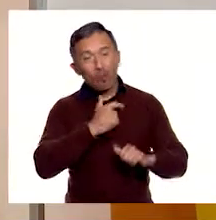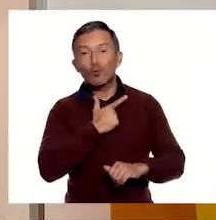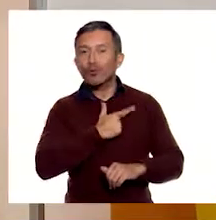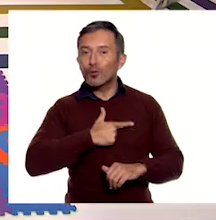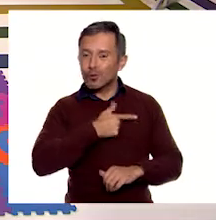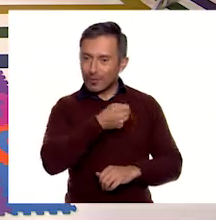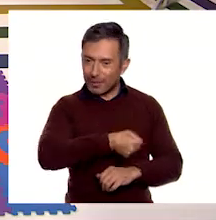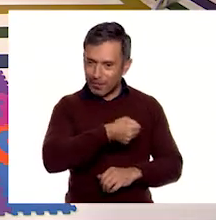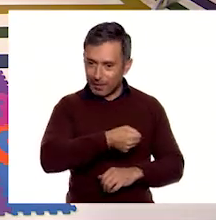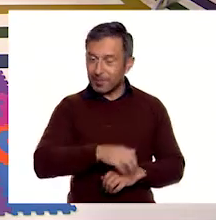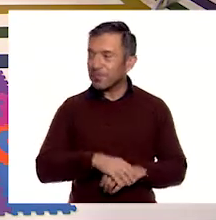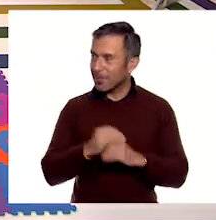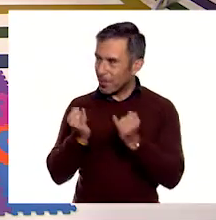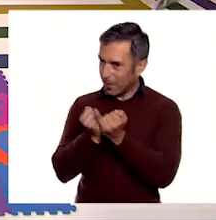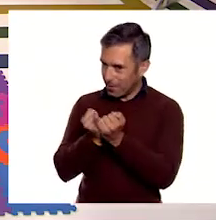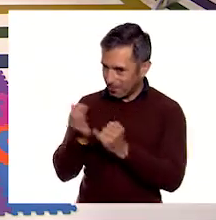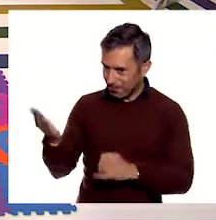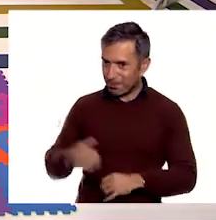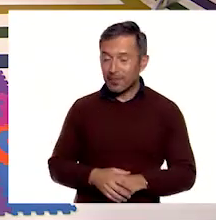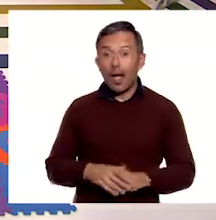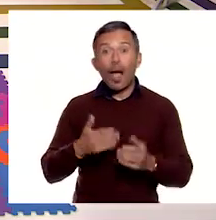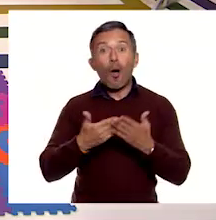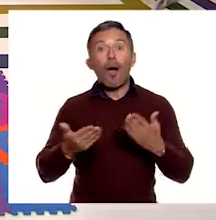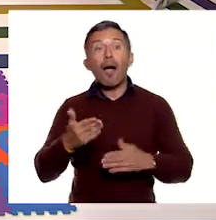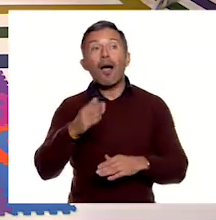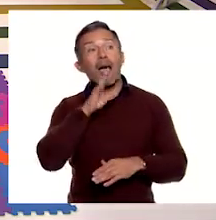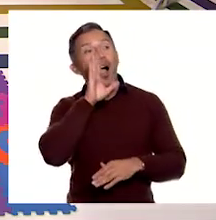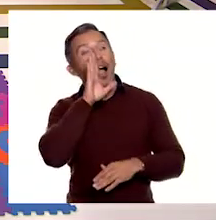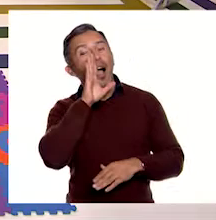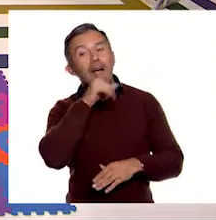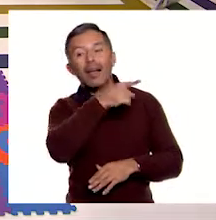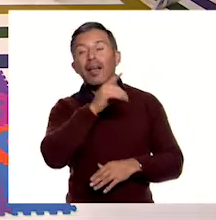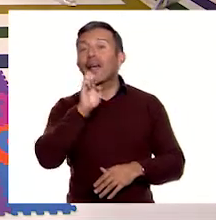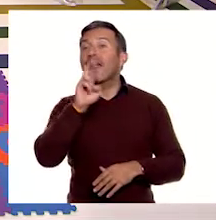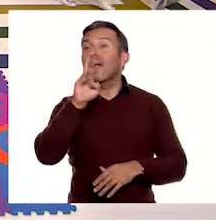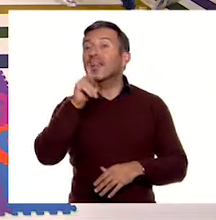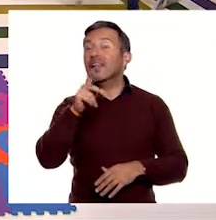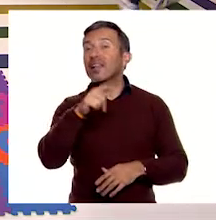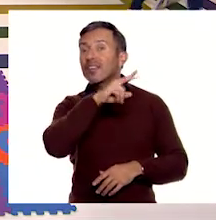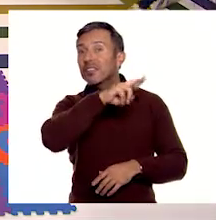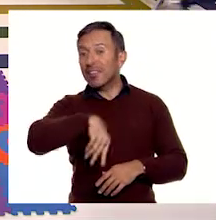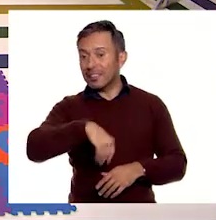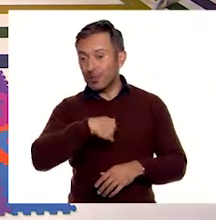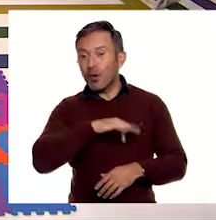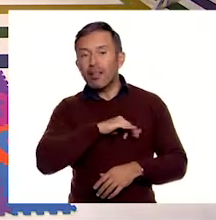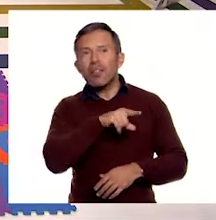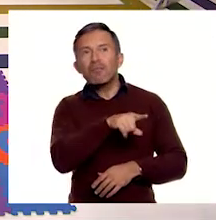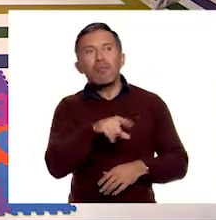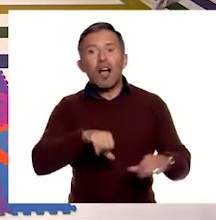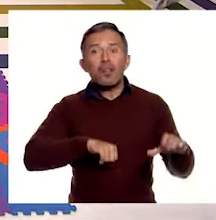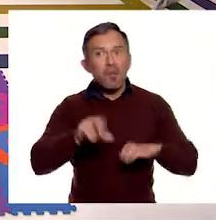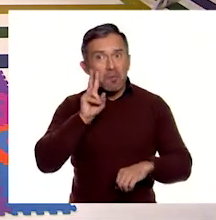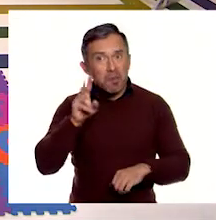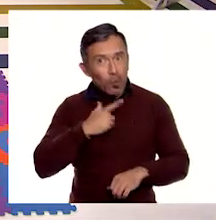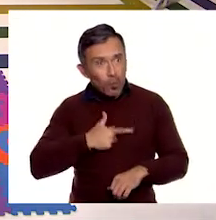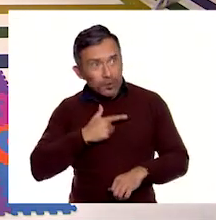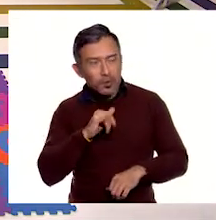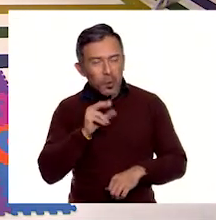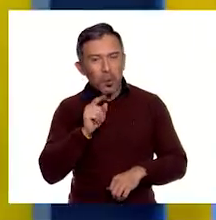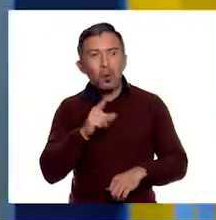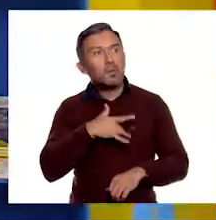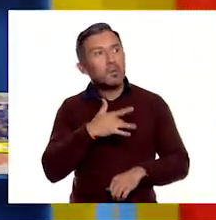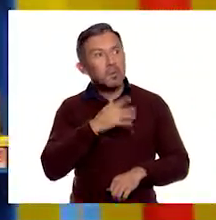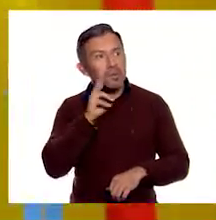saludarlos. Sí, igualmente. Y vamos a llamar a Eric para que venga a ver la actividad. ¿Qué tal le ha parecido, Eric? ¿Cómo te pareció esta actividad?